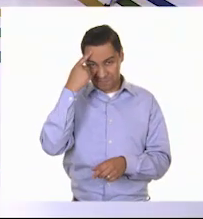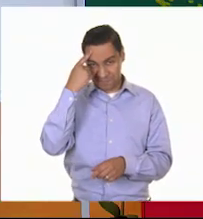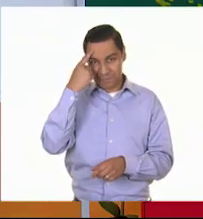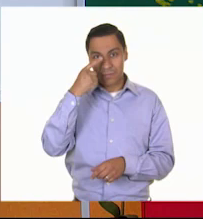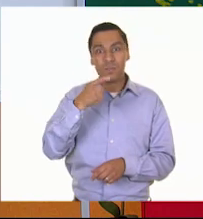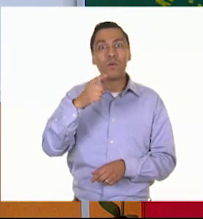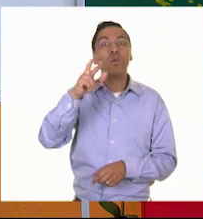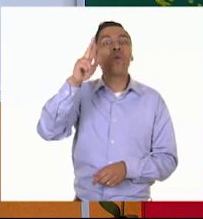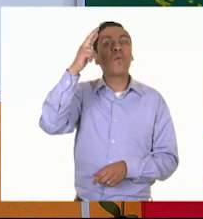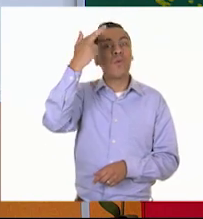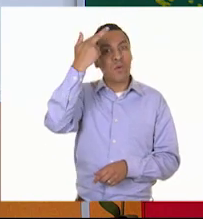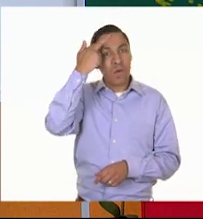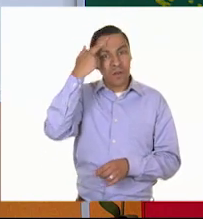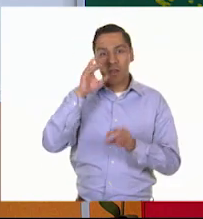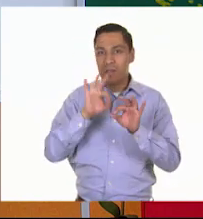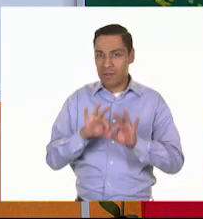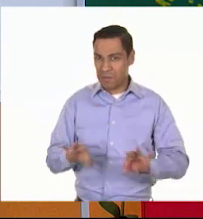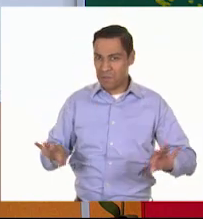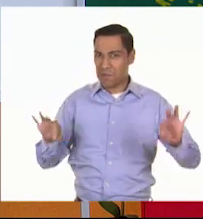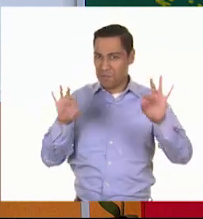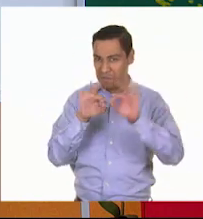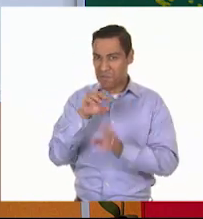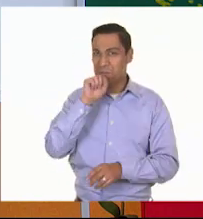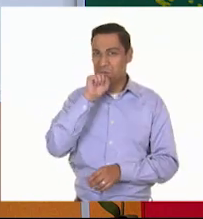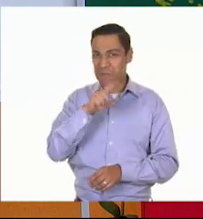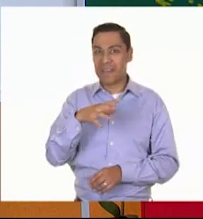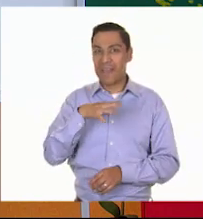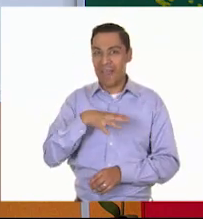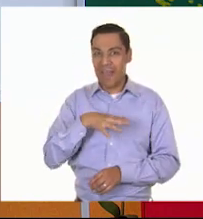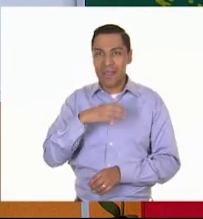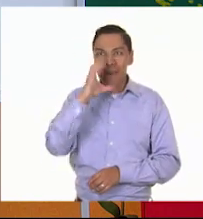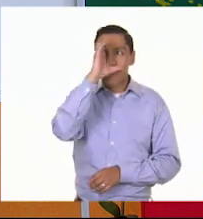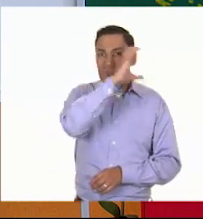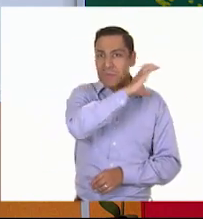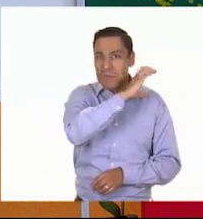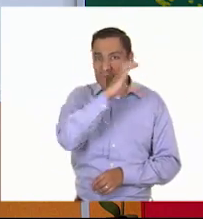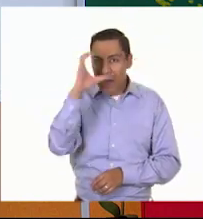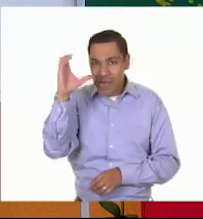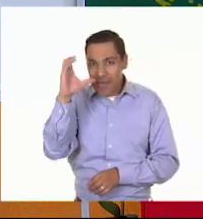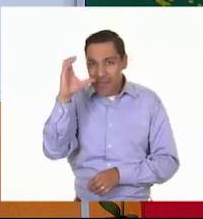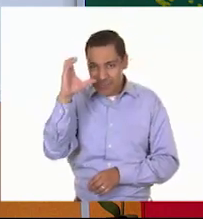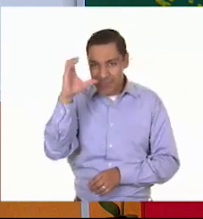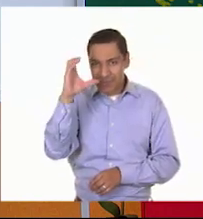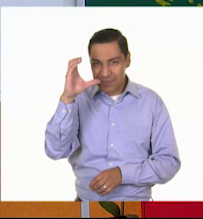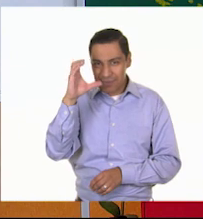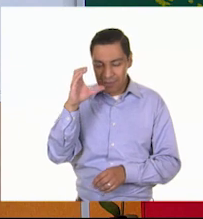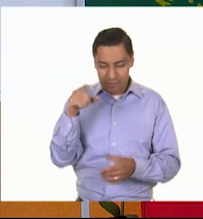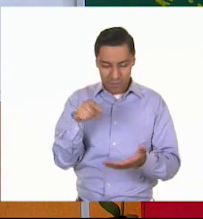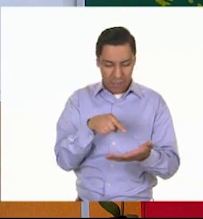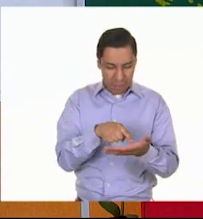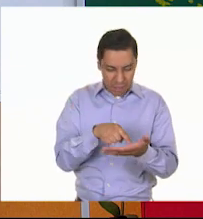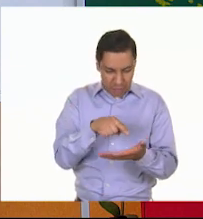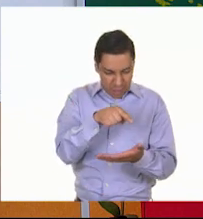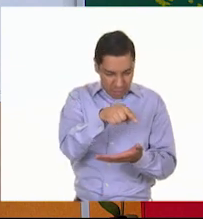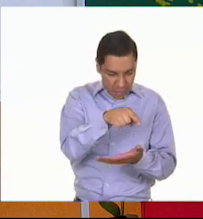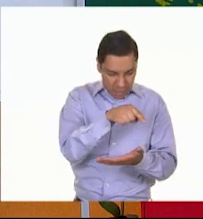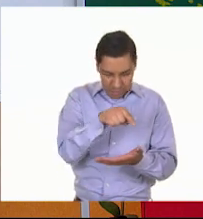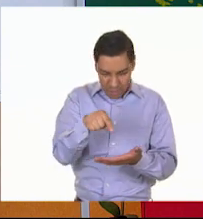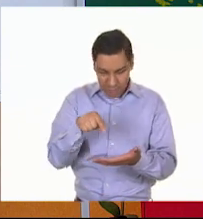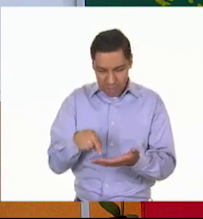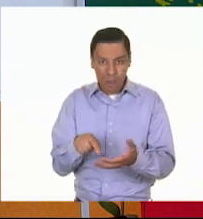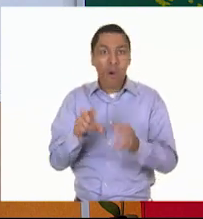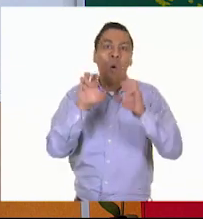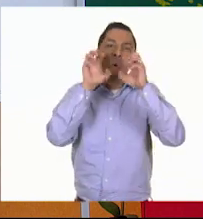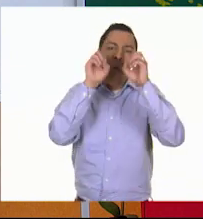eso les recomiendo yo también a los niños y niñas en casa que cuando estén checando su periódico que vayan por él o también lo puedan revisar en